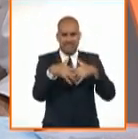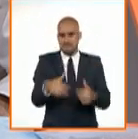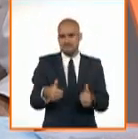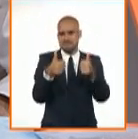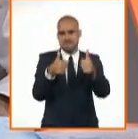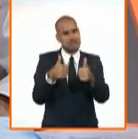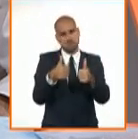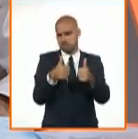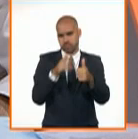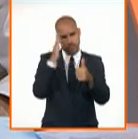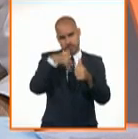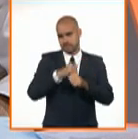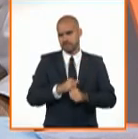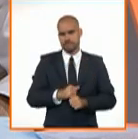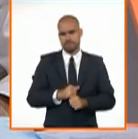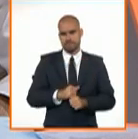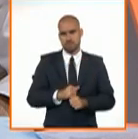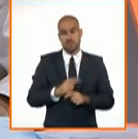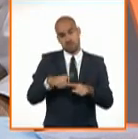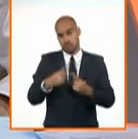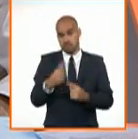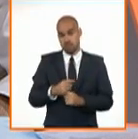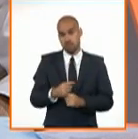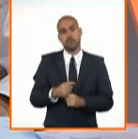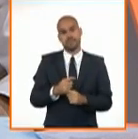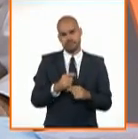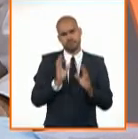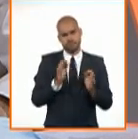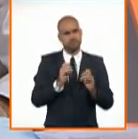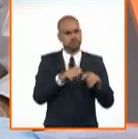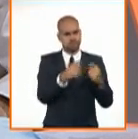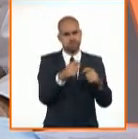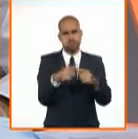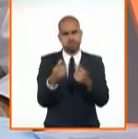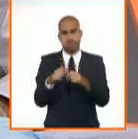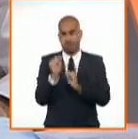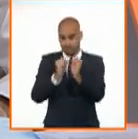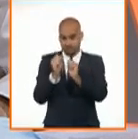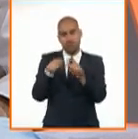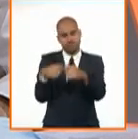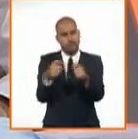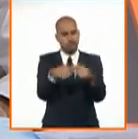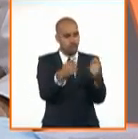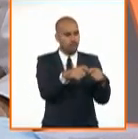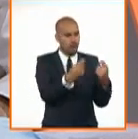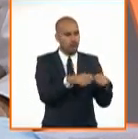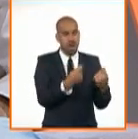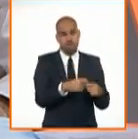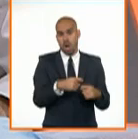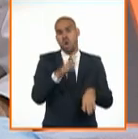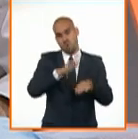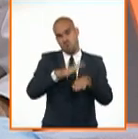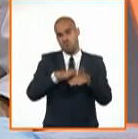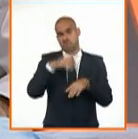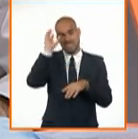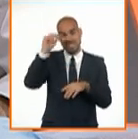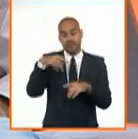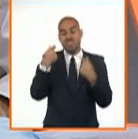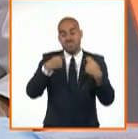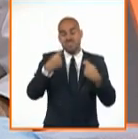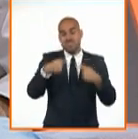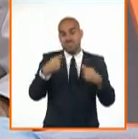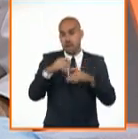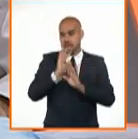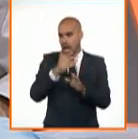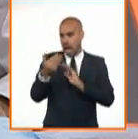generación distribuida por continuas averías debido a la imposibilidad también de poder ejecutar los mantenimientos programados por la falta principalmente los